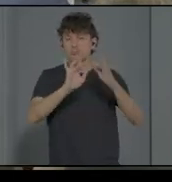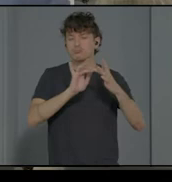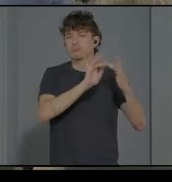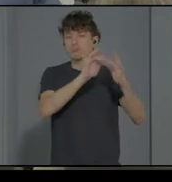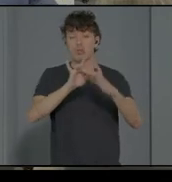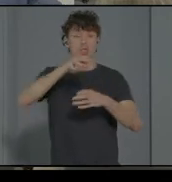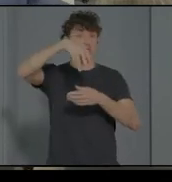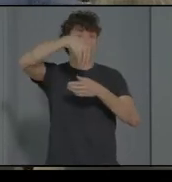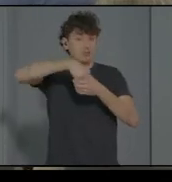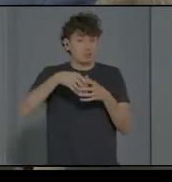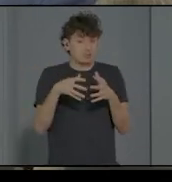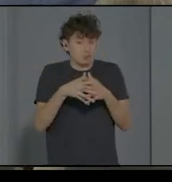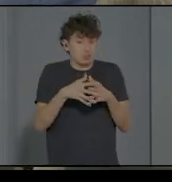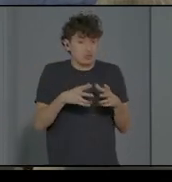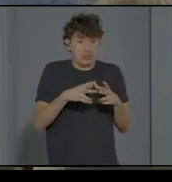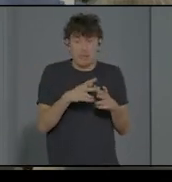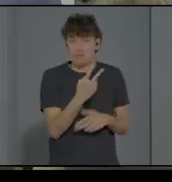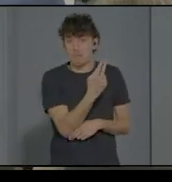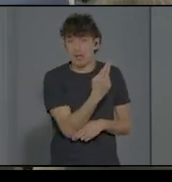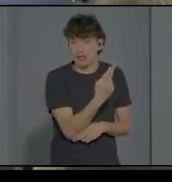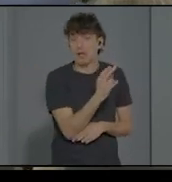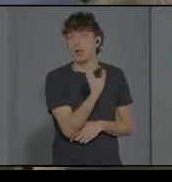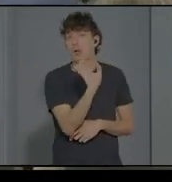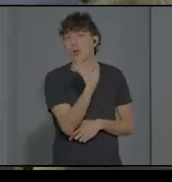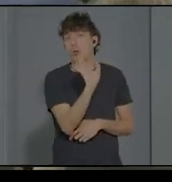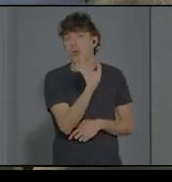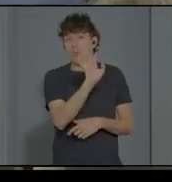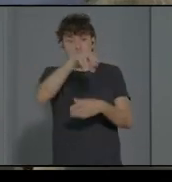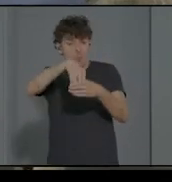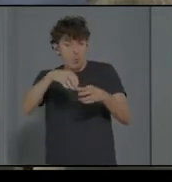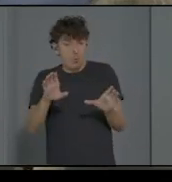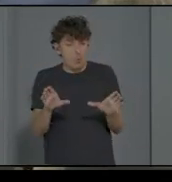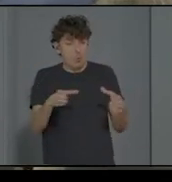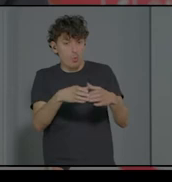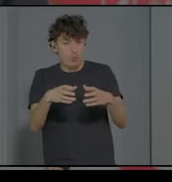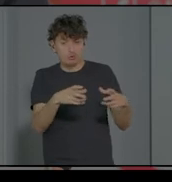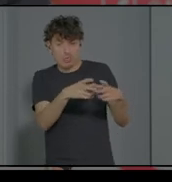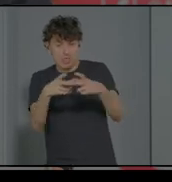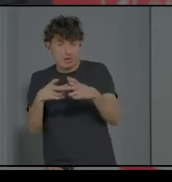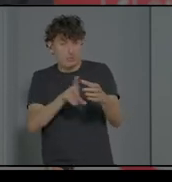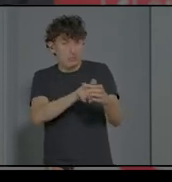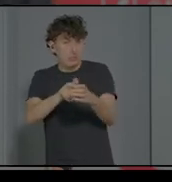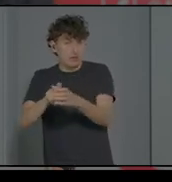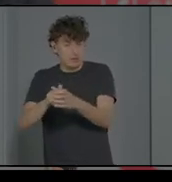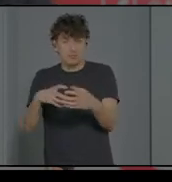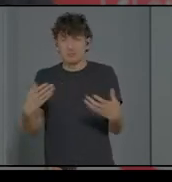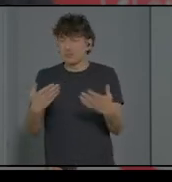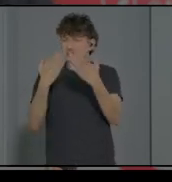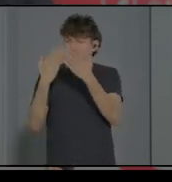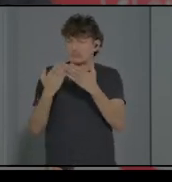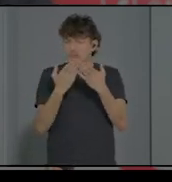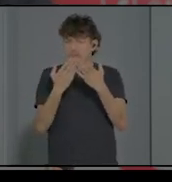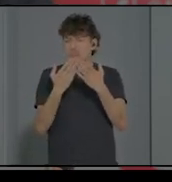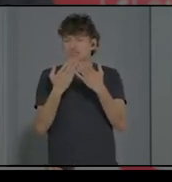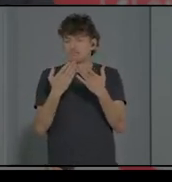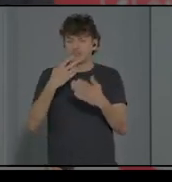o pertenecerá a unos grupos sociales. Así que estudiar las experiencias que están en la fase precoz de la